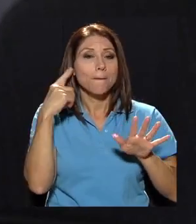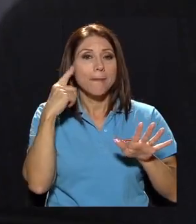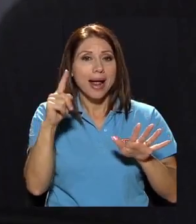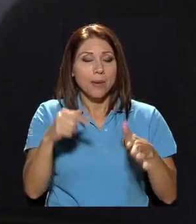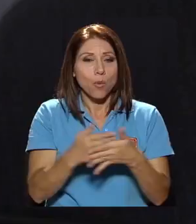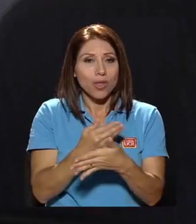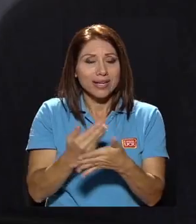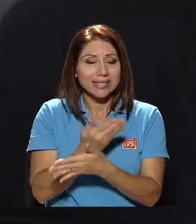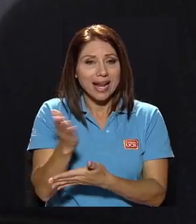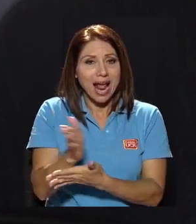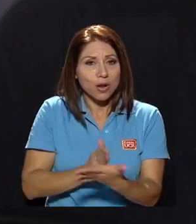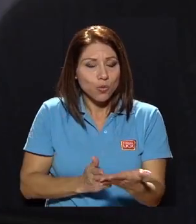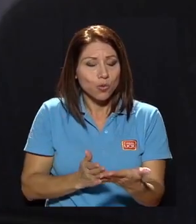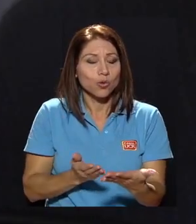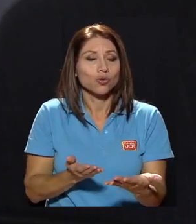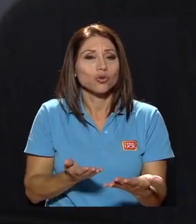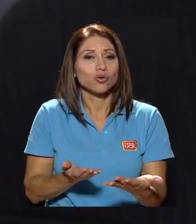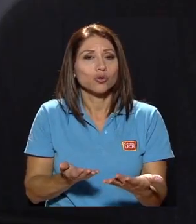modernizar